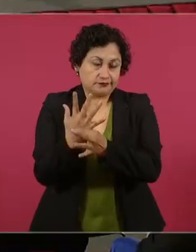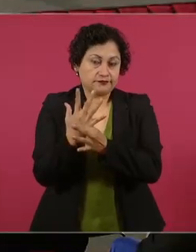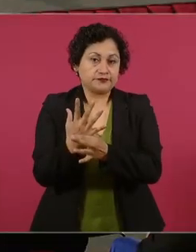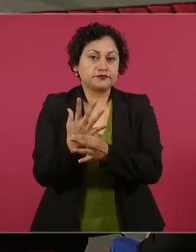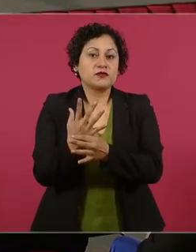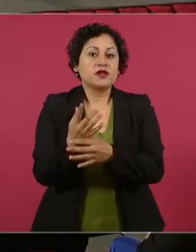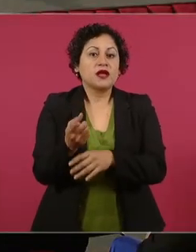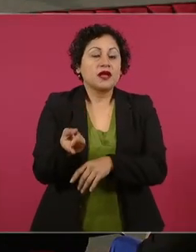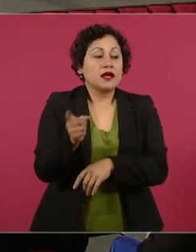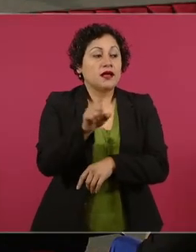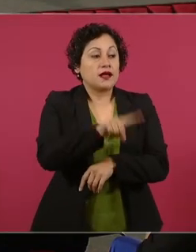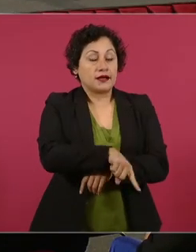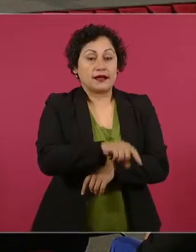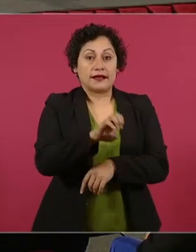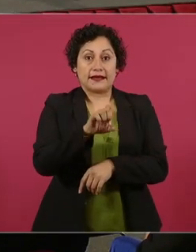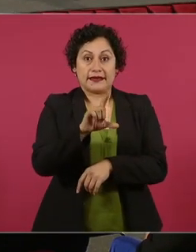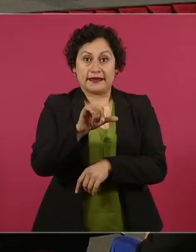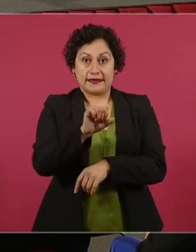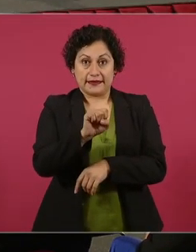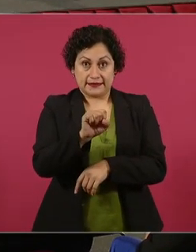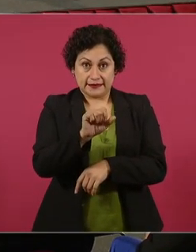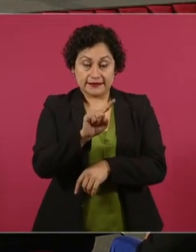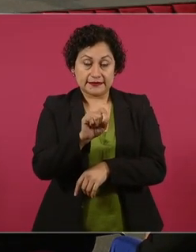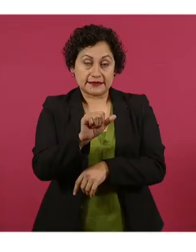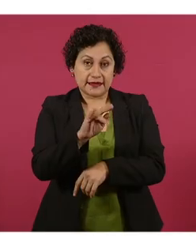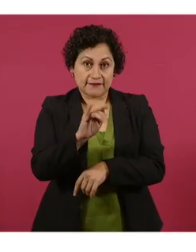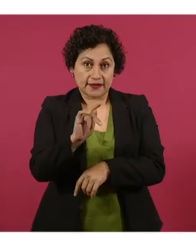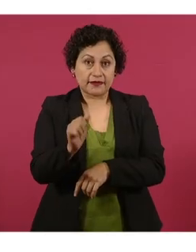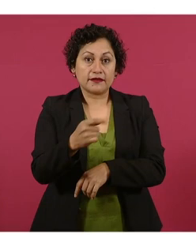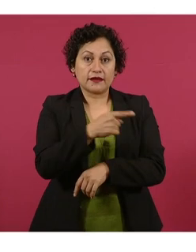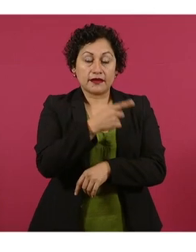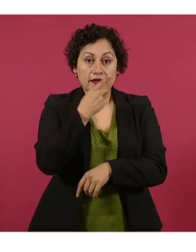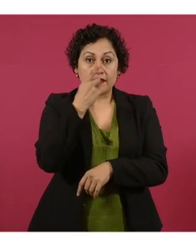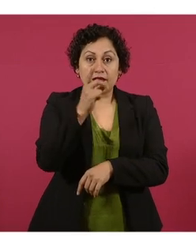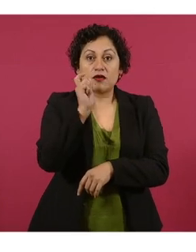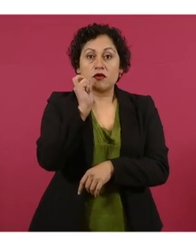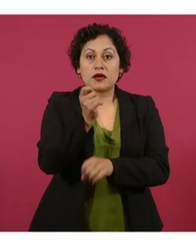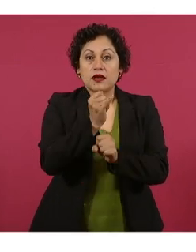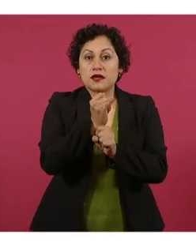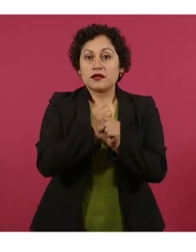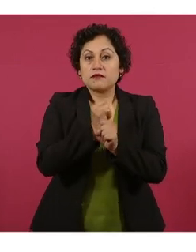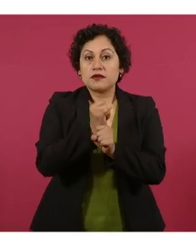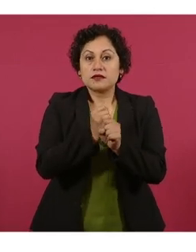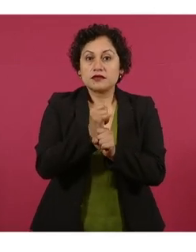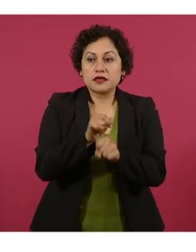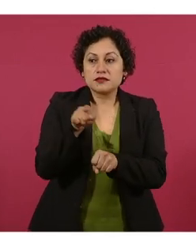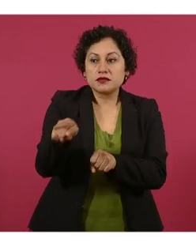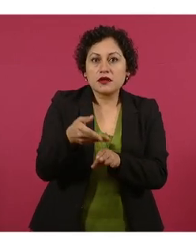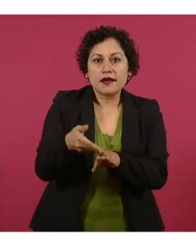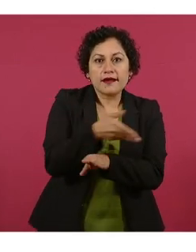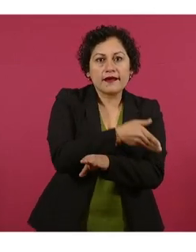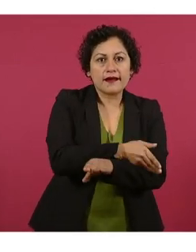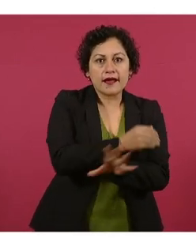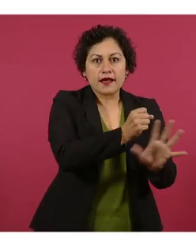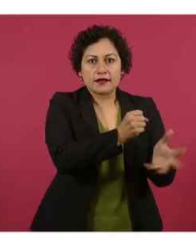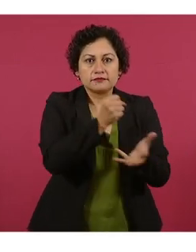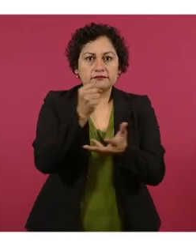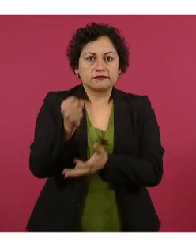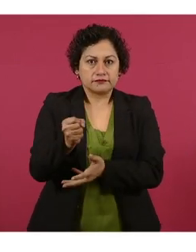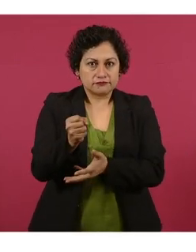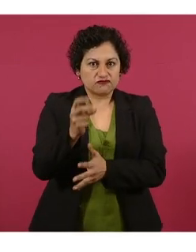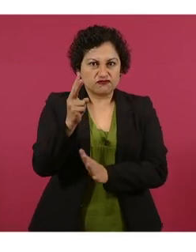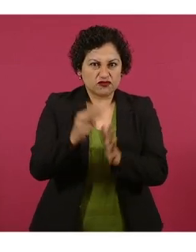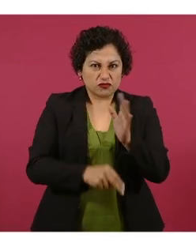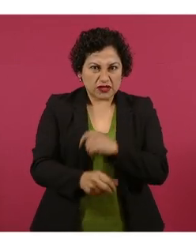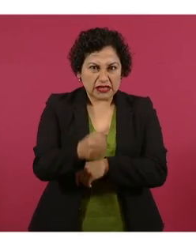Sherwood le dijo al presidente que la investigación sobre corrupción en su campaña de 2006 no salió de la Casa Blanca,